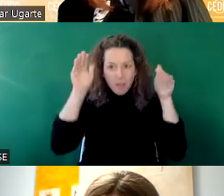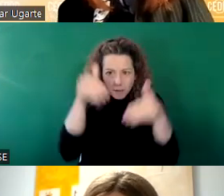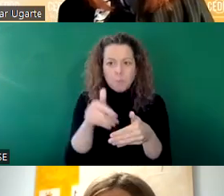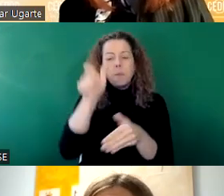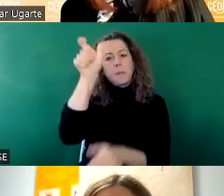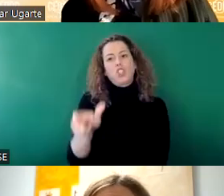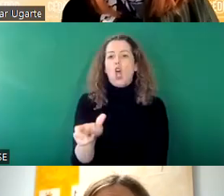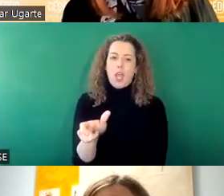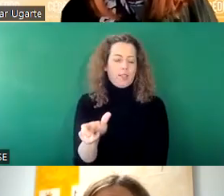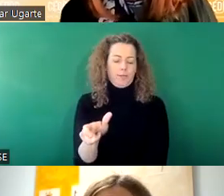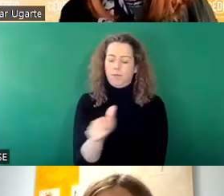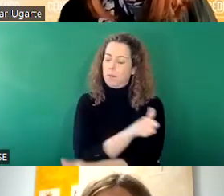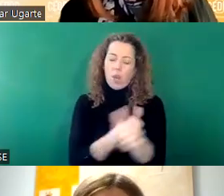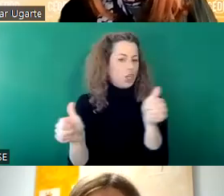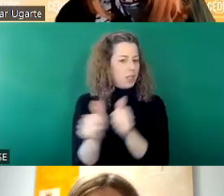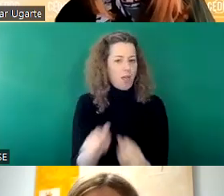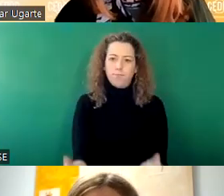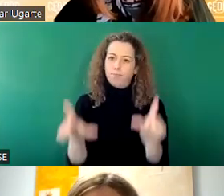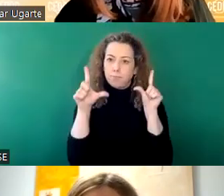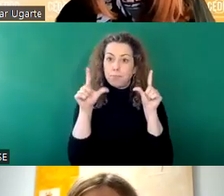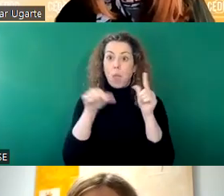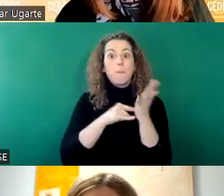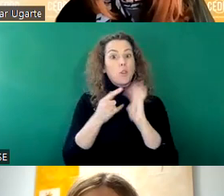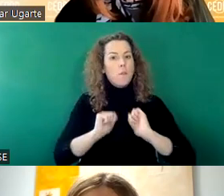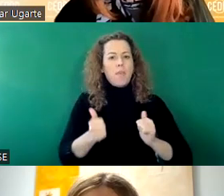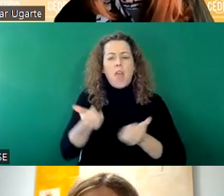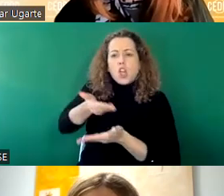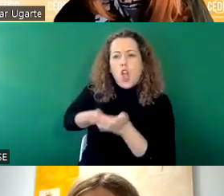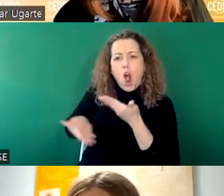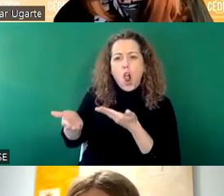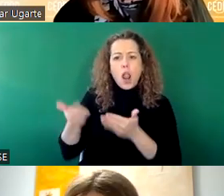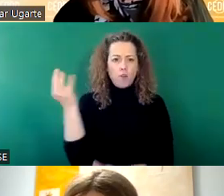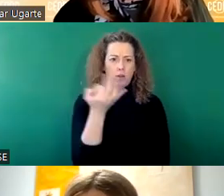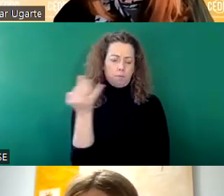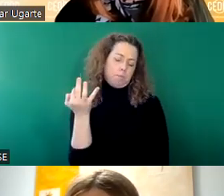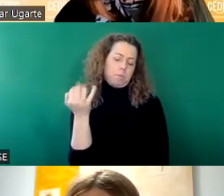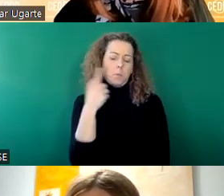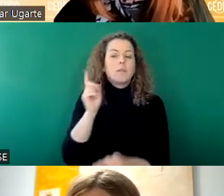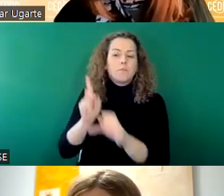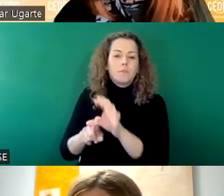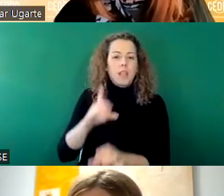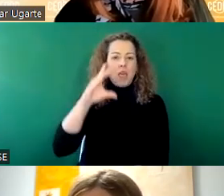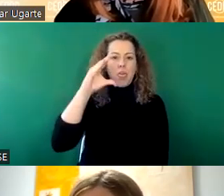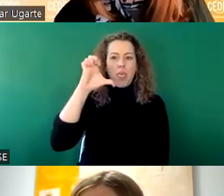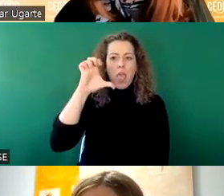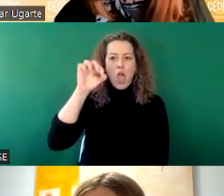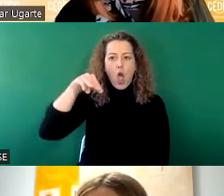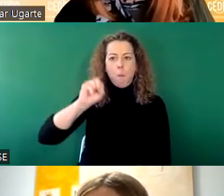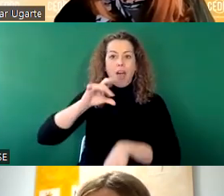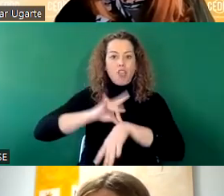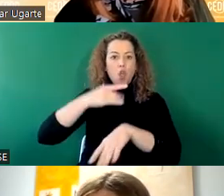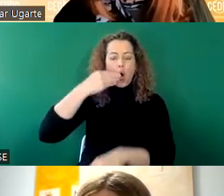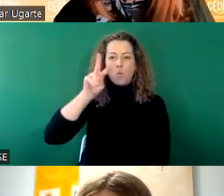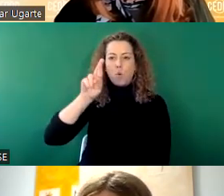persona. Para empezar con este proyecto participamos con CEOMA, con el doctor Burgueño, que